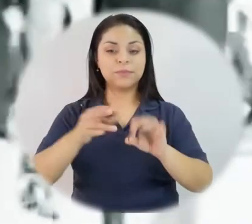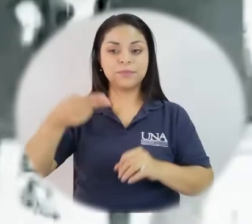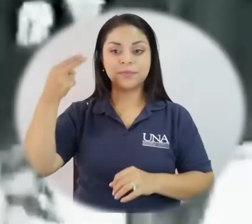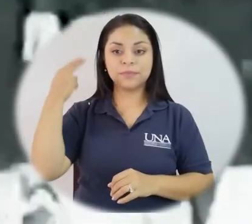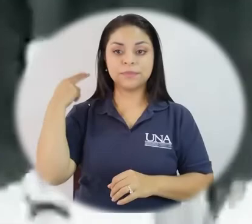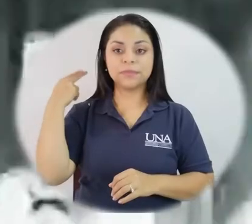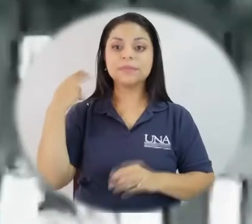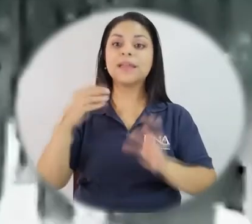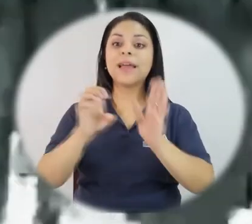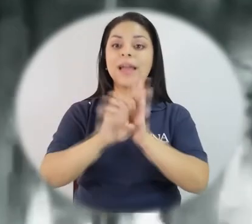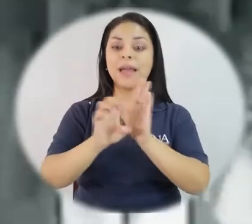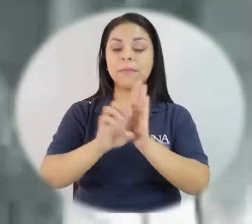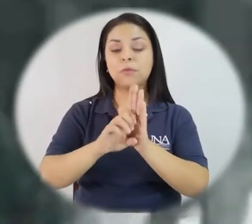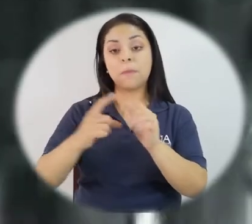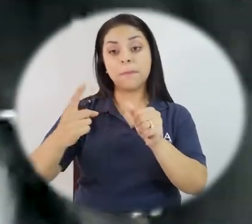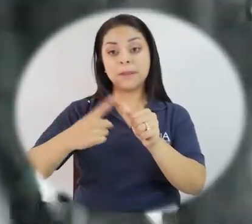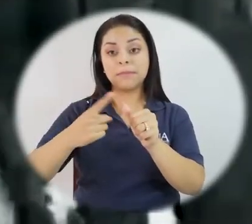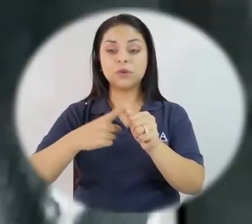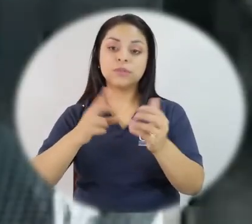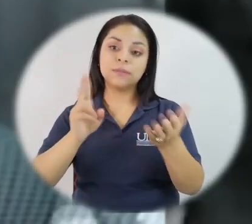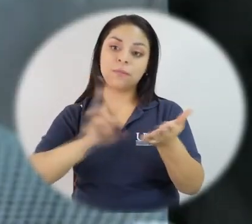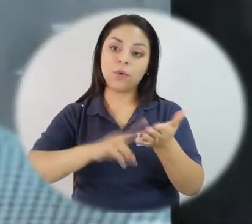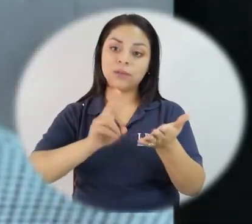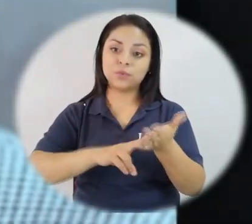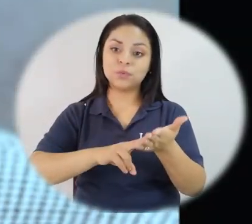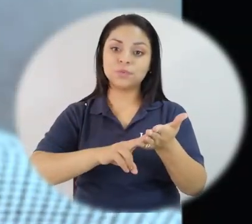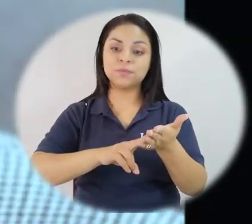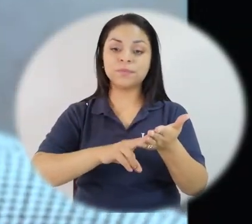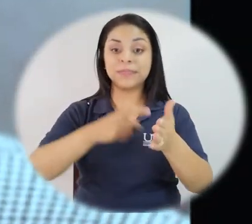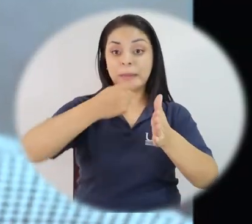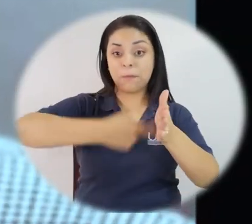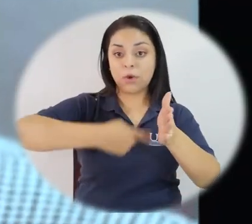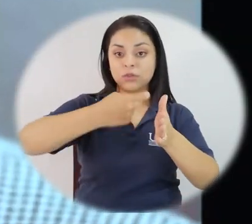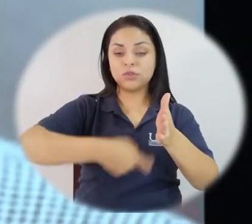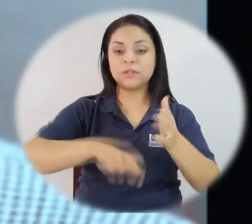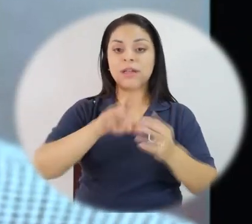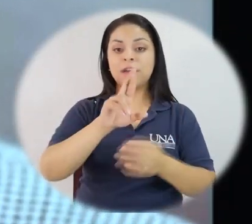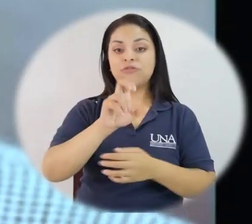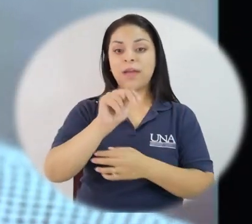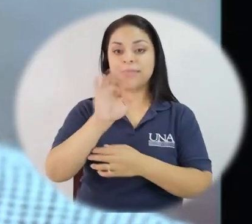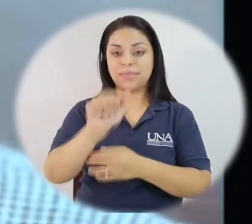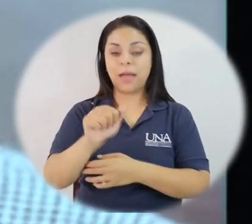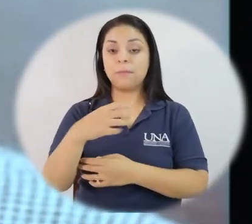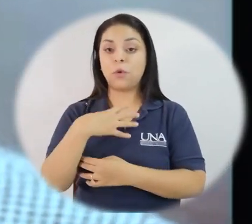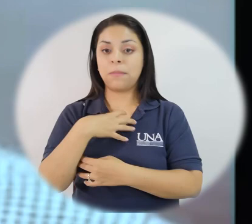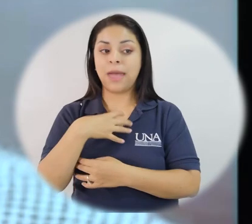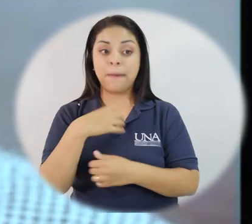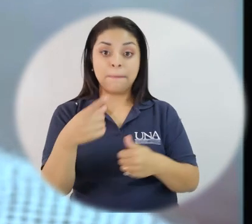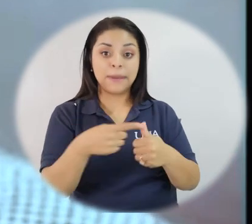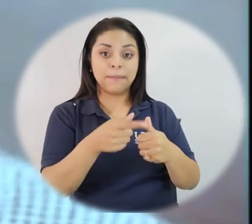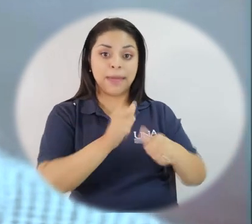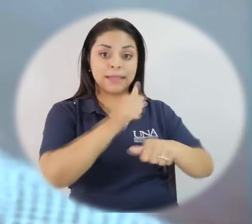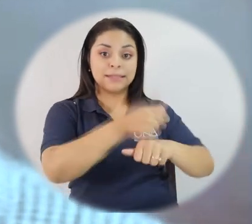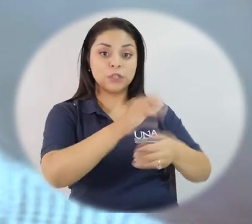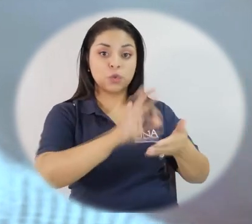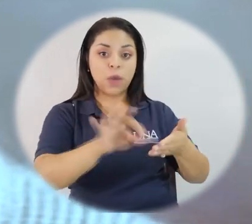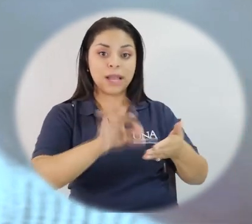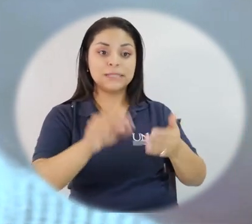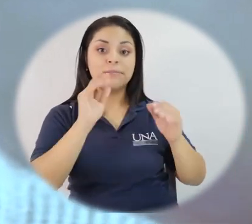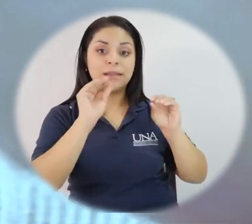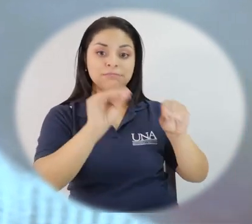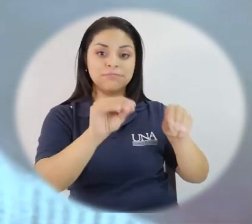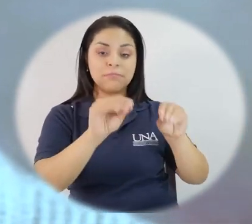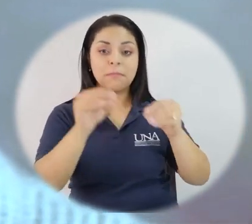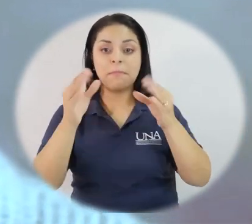historia, como los primeros impuestos sobre la renta y la propiedad, las primeras escuelas para la formación de maestros, el